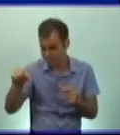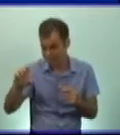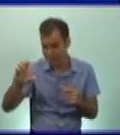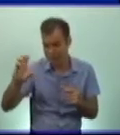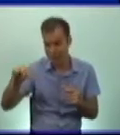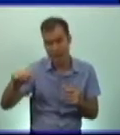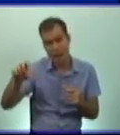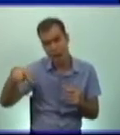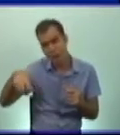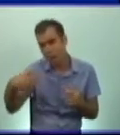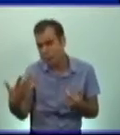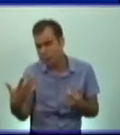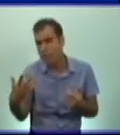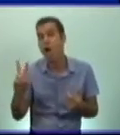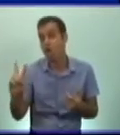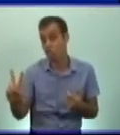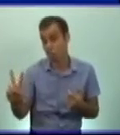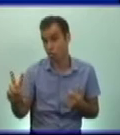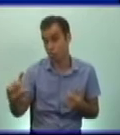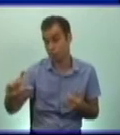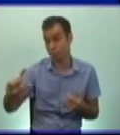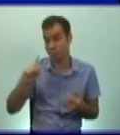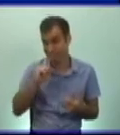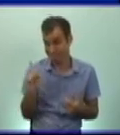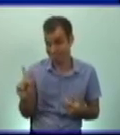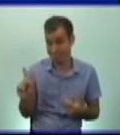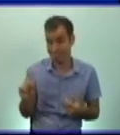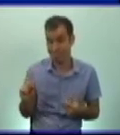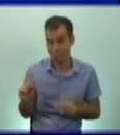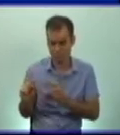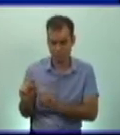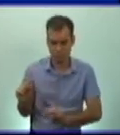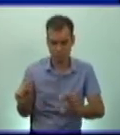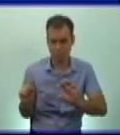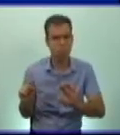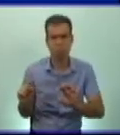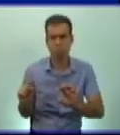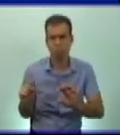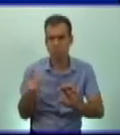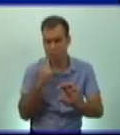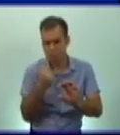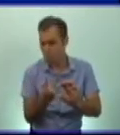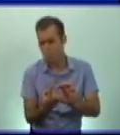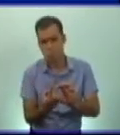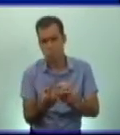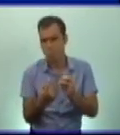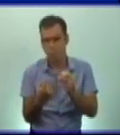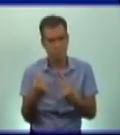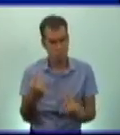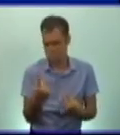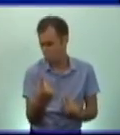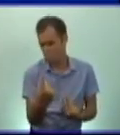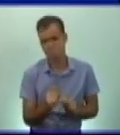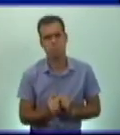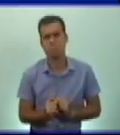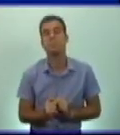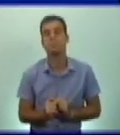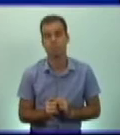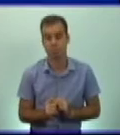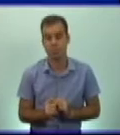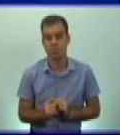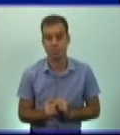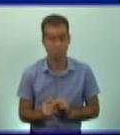átomos de magnesio. ¿Cuántas moléculas de dioxígeno? Una molécula. Y en el caso de las sustancias que